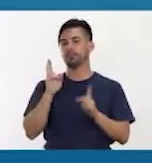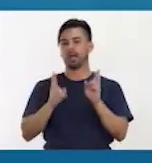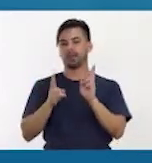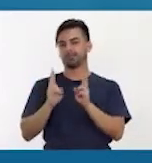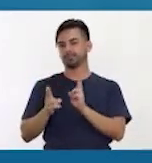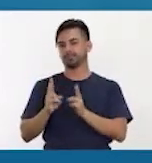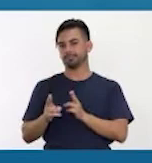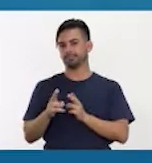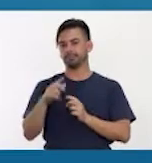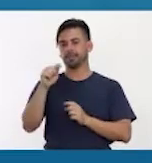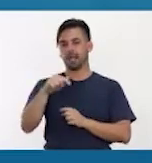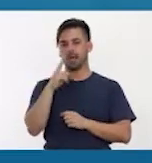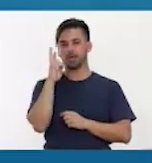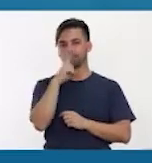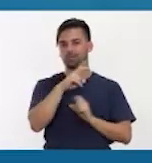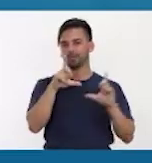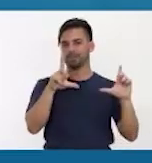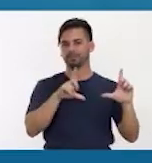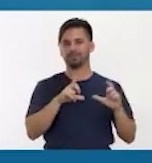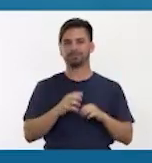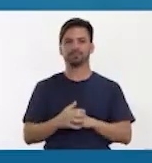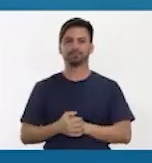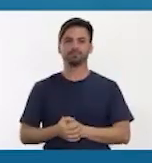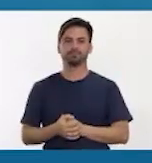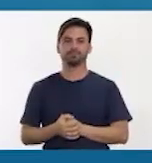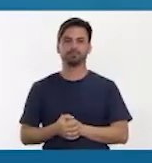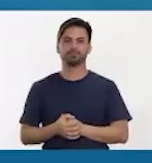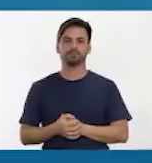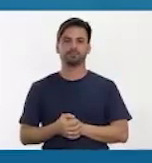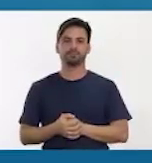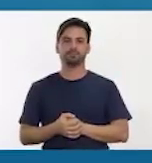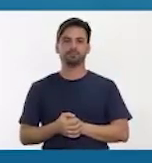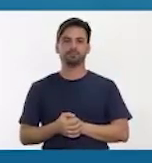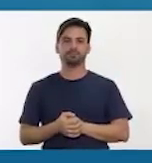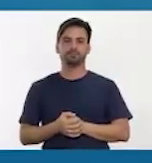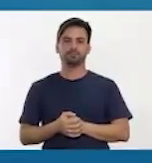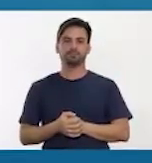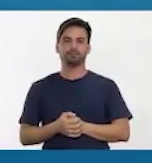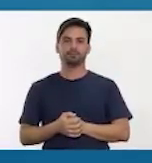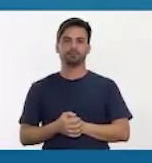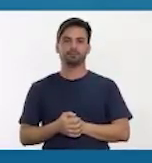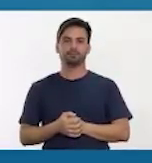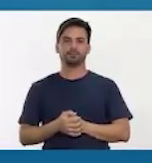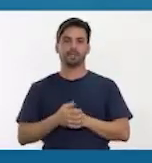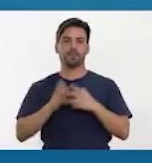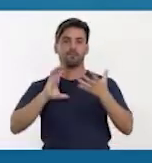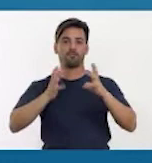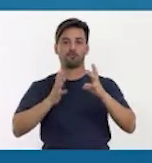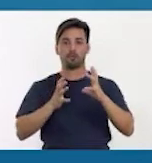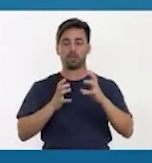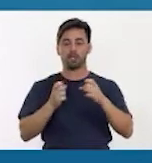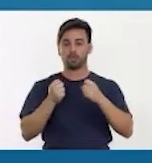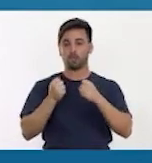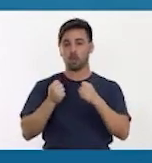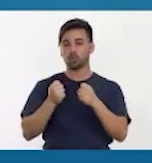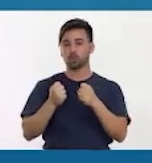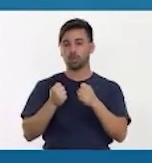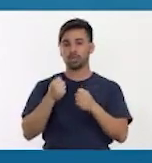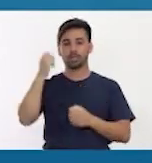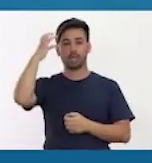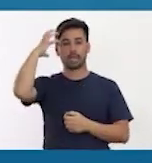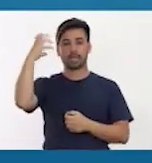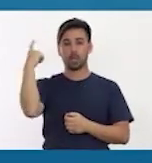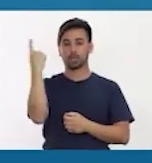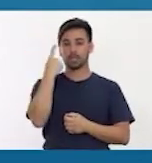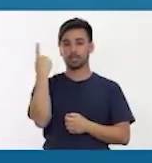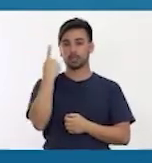que les muestro en pantalla. La formación y consolidación del Estado Nacional se retardó en